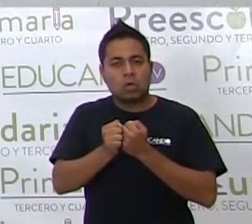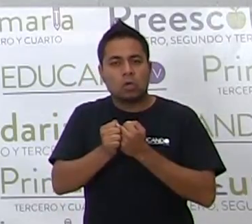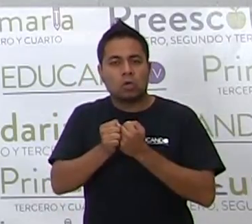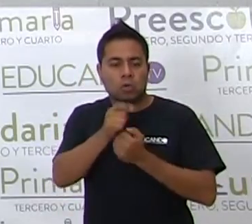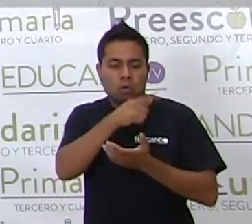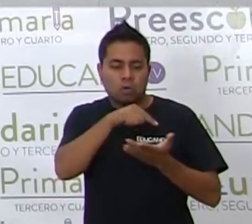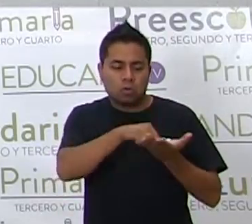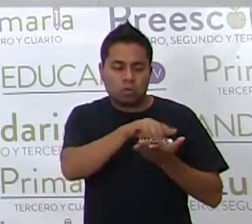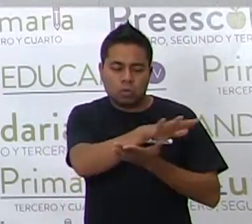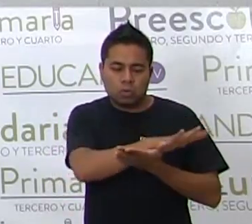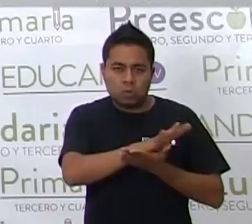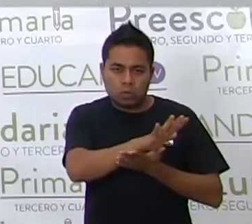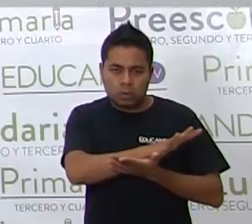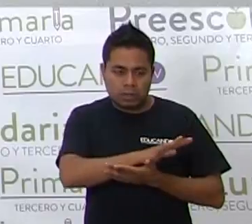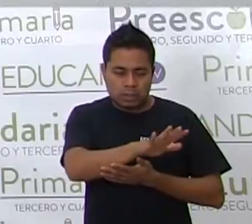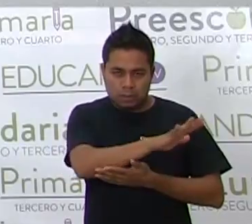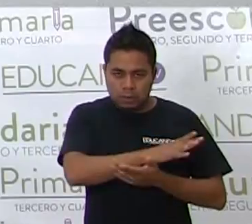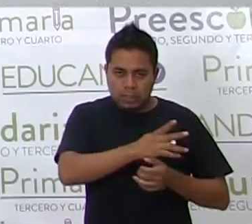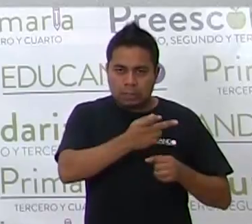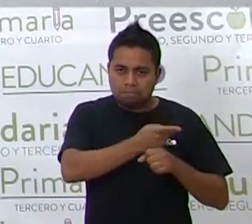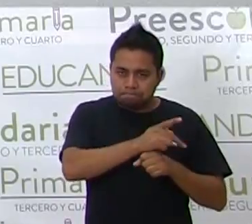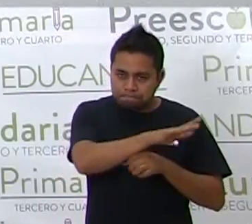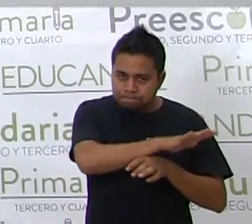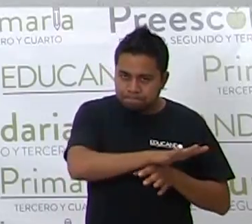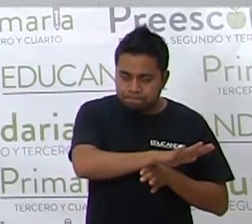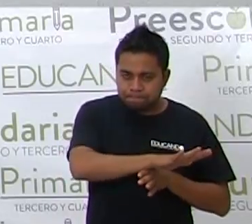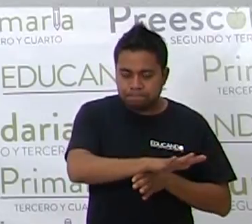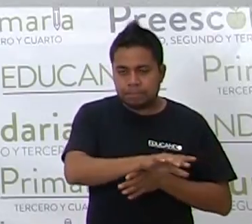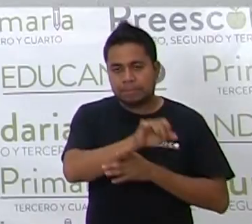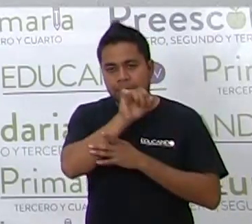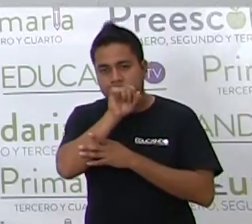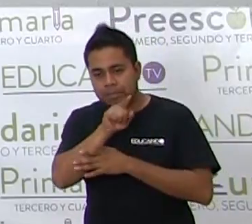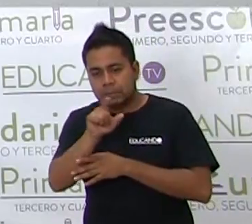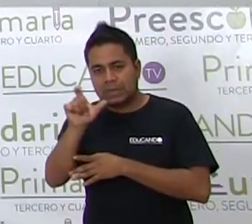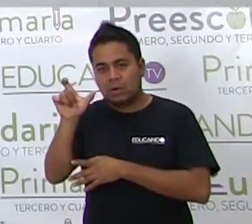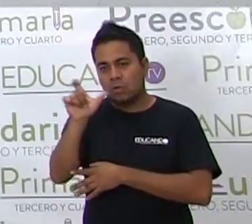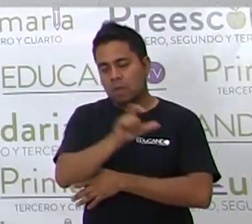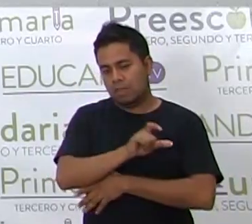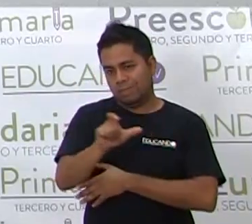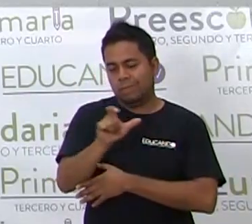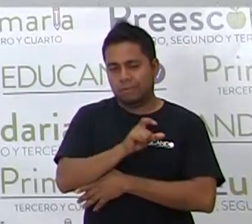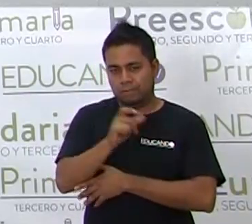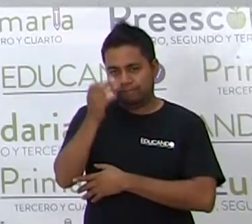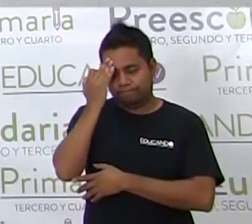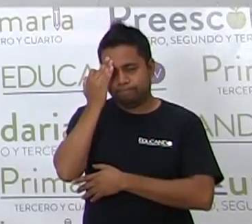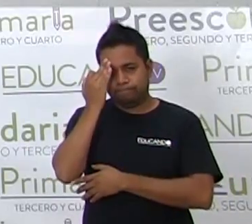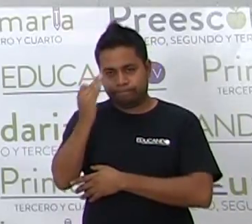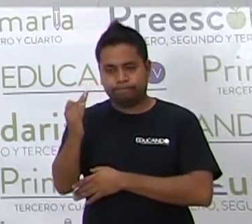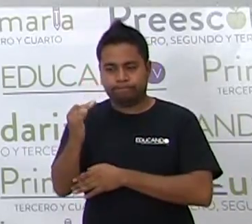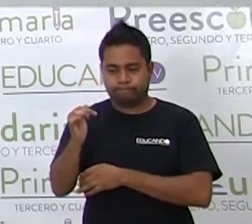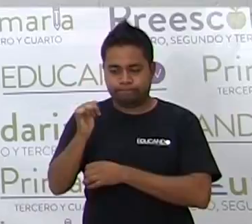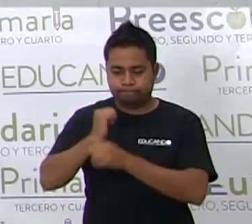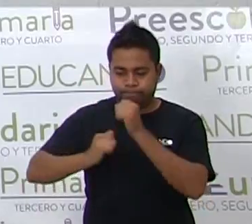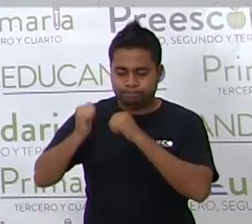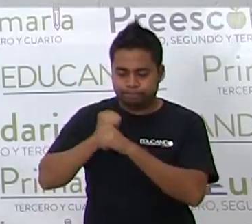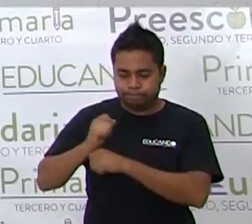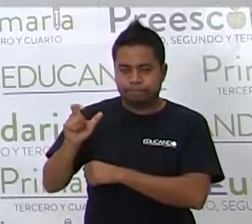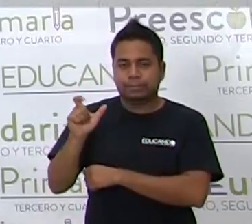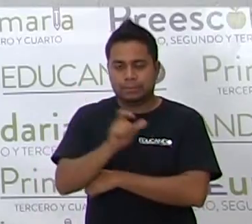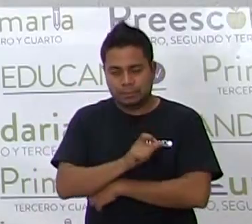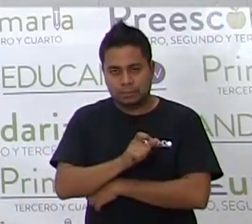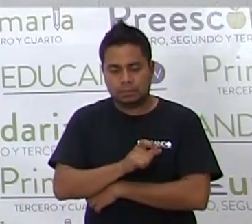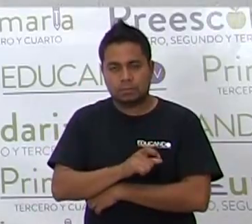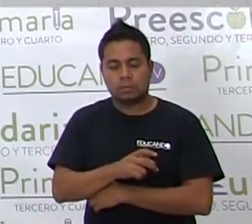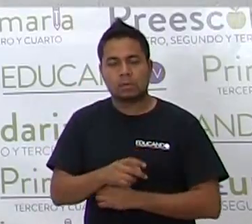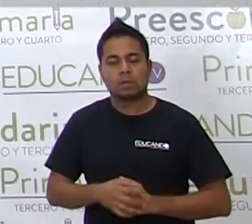el lugar donde se va a desarrollar, y también a la época. Bien, para ello, yo te voy